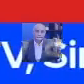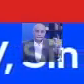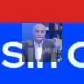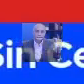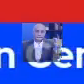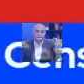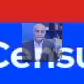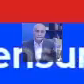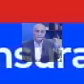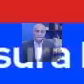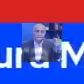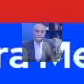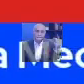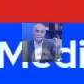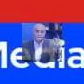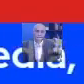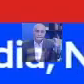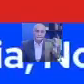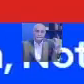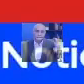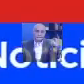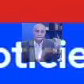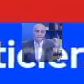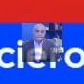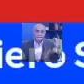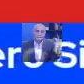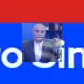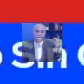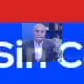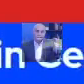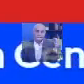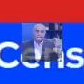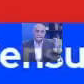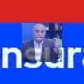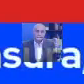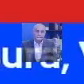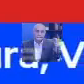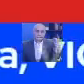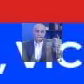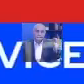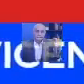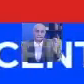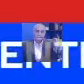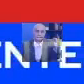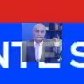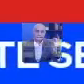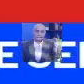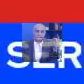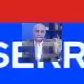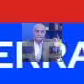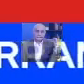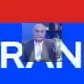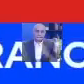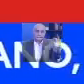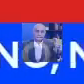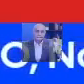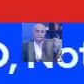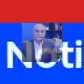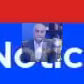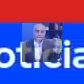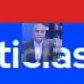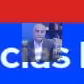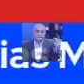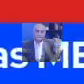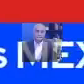consecuencias de un gobierno injerencista, incompetente y con una alta carga ideológica. A esto se refiere la 4T cuando presume que México recuperó la